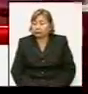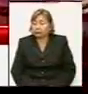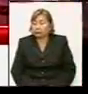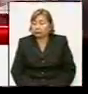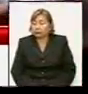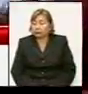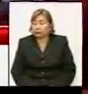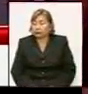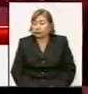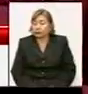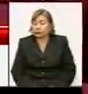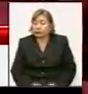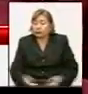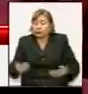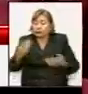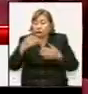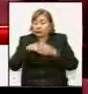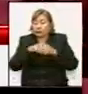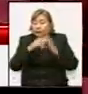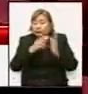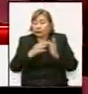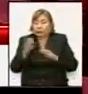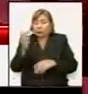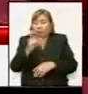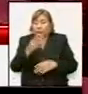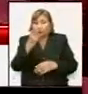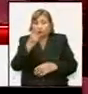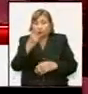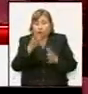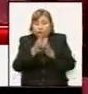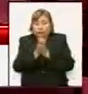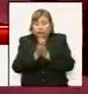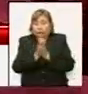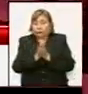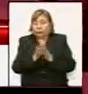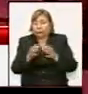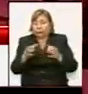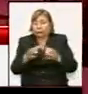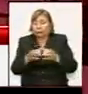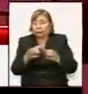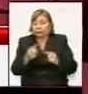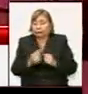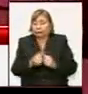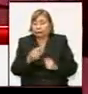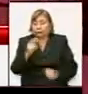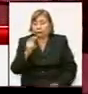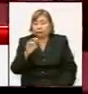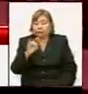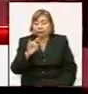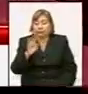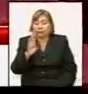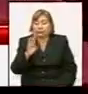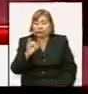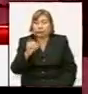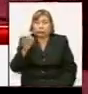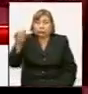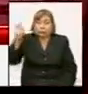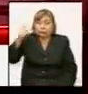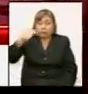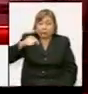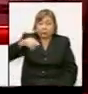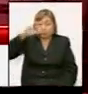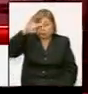Tenemos dentro del orden del día, han pasado dos pedidos, tanto el del congresista Tubino, para que pueda venir el canciller un